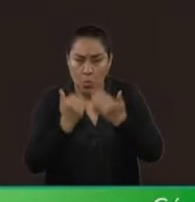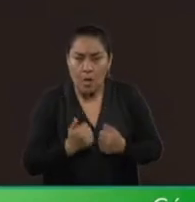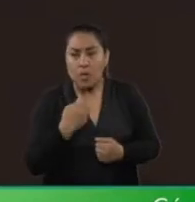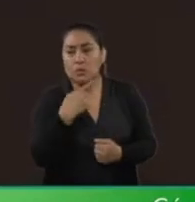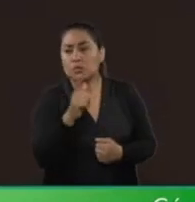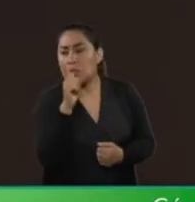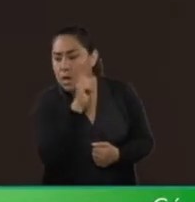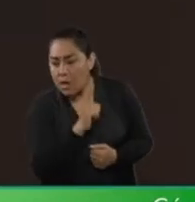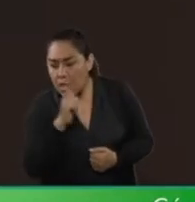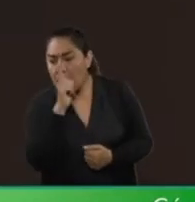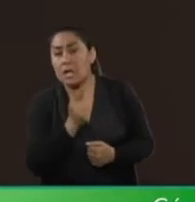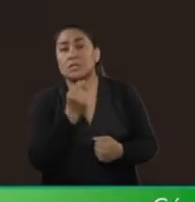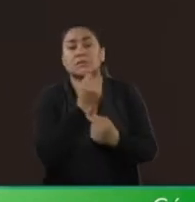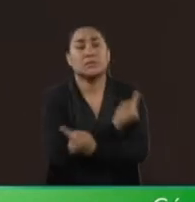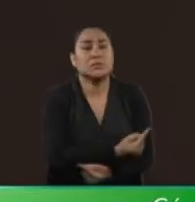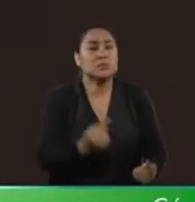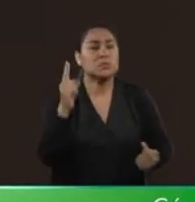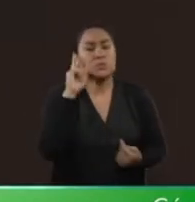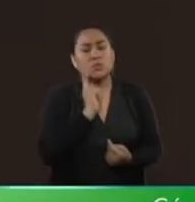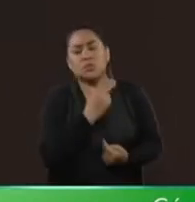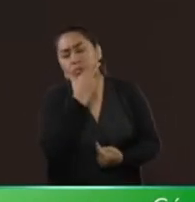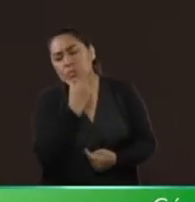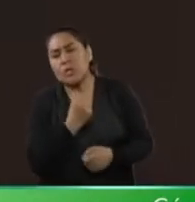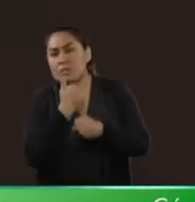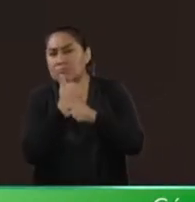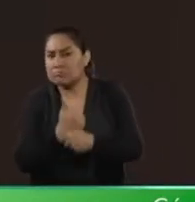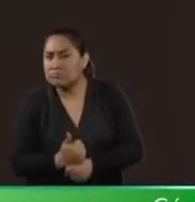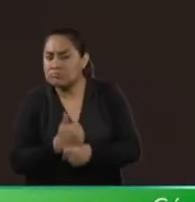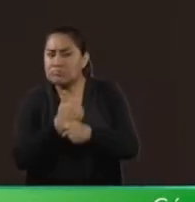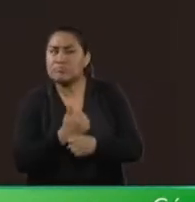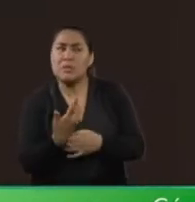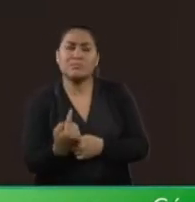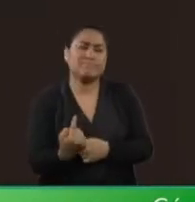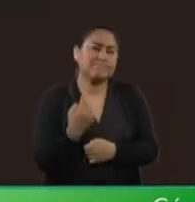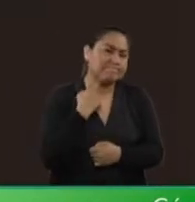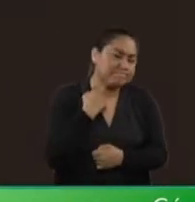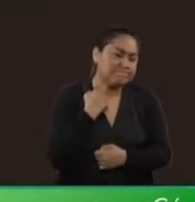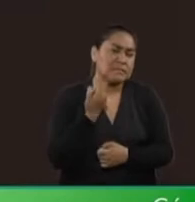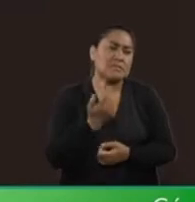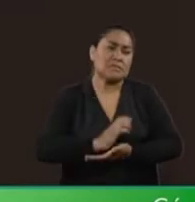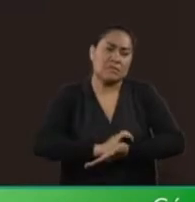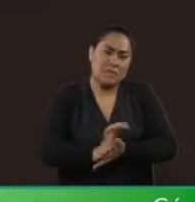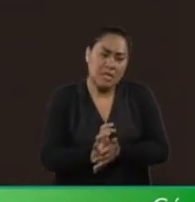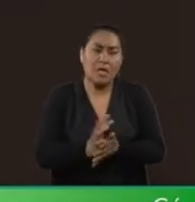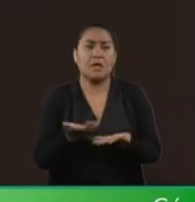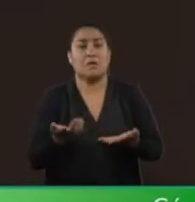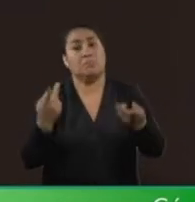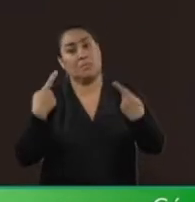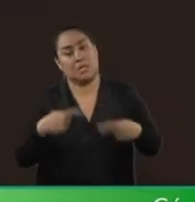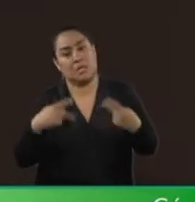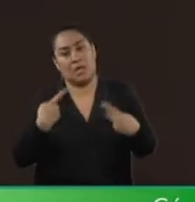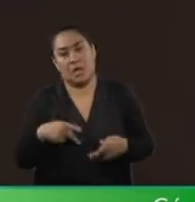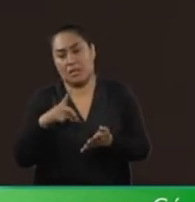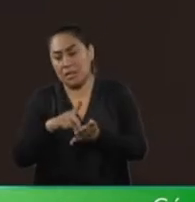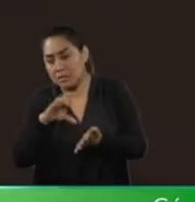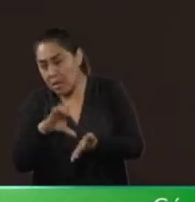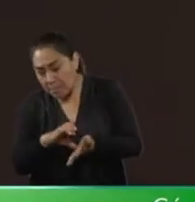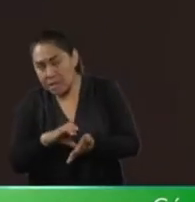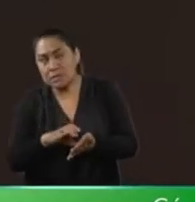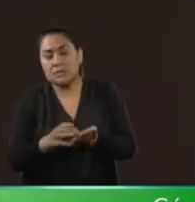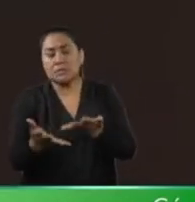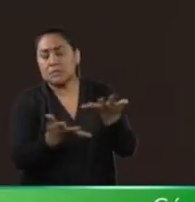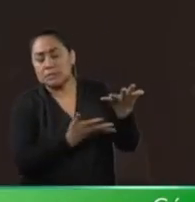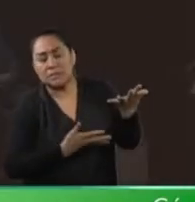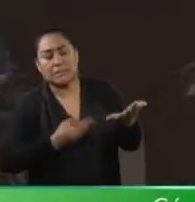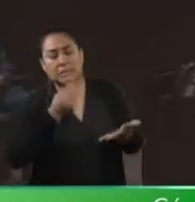niñas y mujeres que han sido violentadas, asesinadas, discriminadas, personas con discapacidad que tienen que